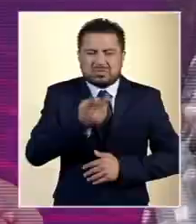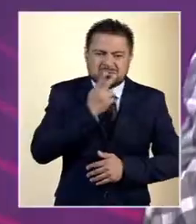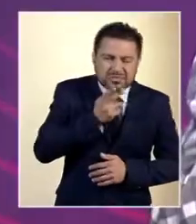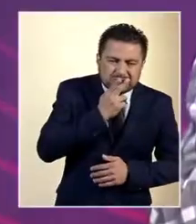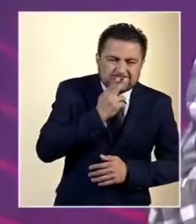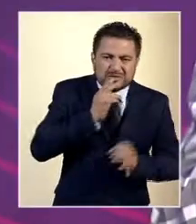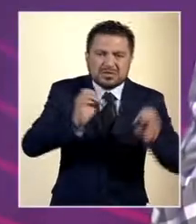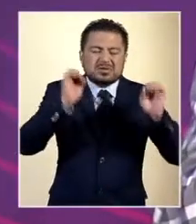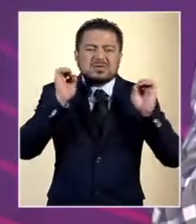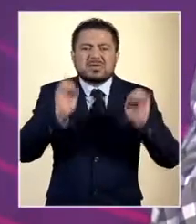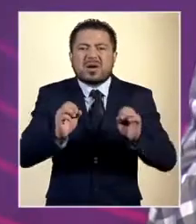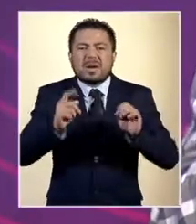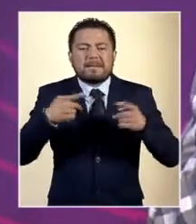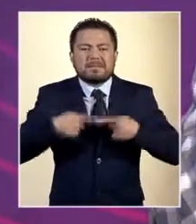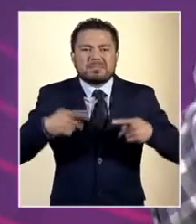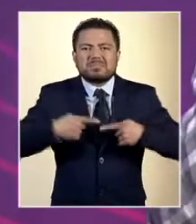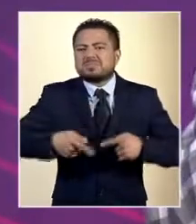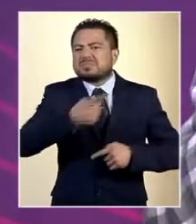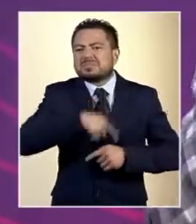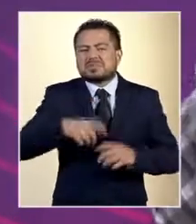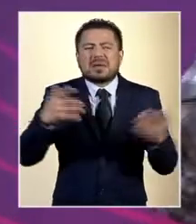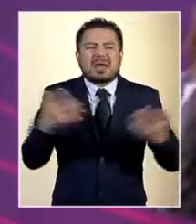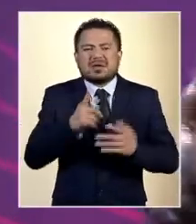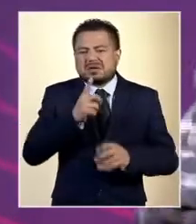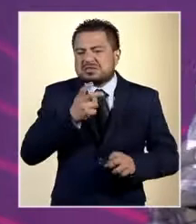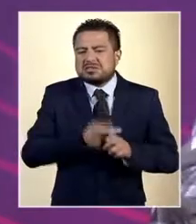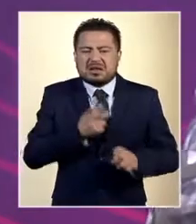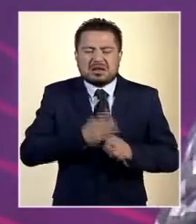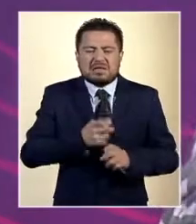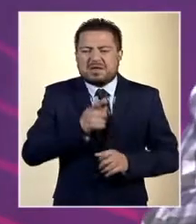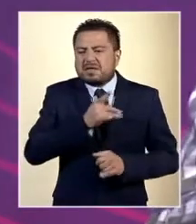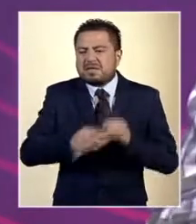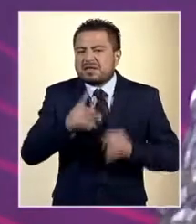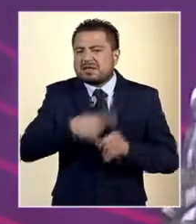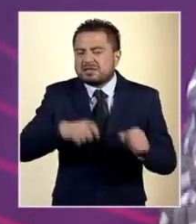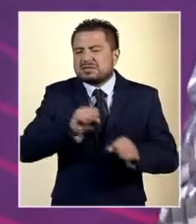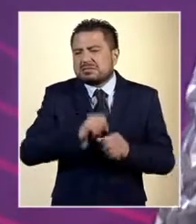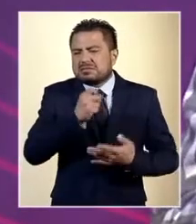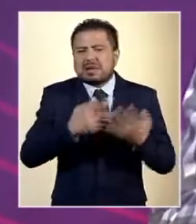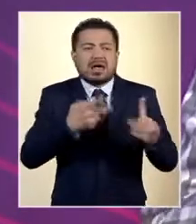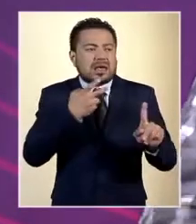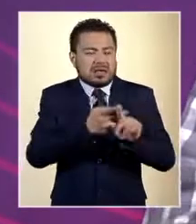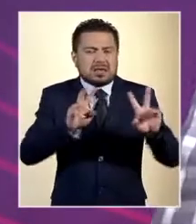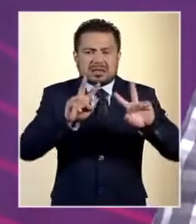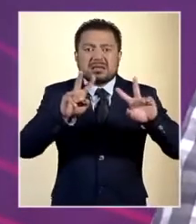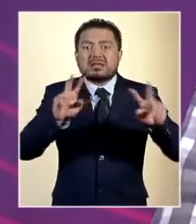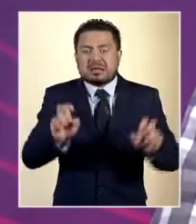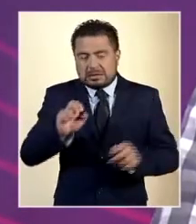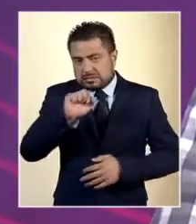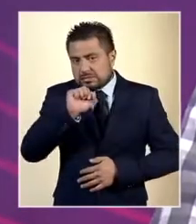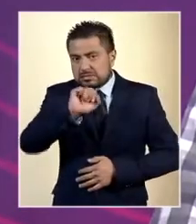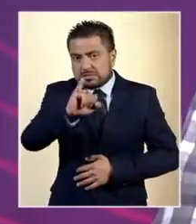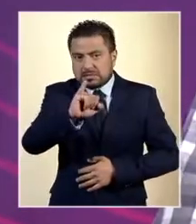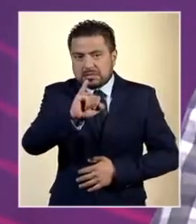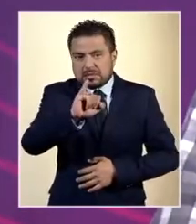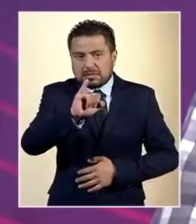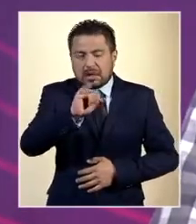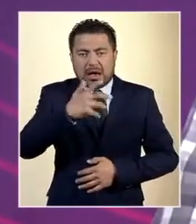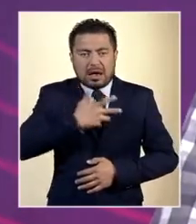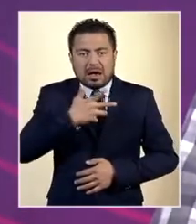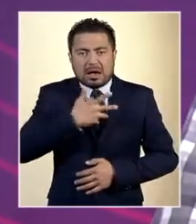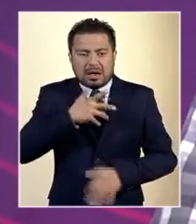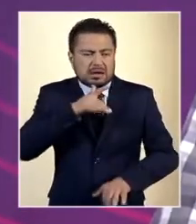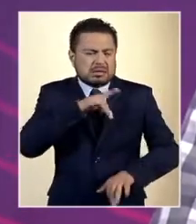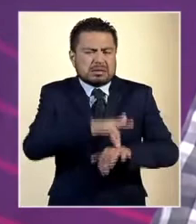que el que se echa su cerveza los fines de semana, etcétera, pues es un tema ahí que